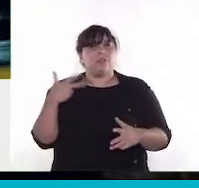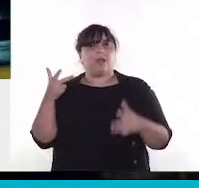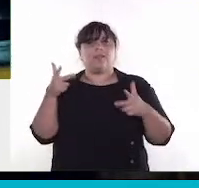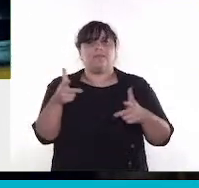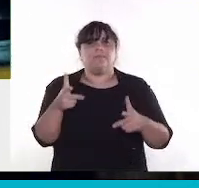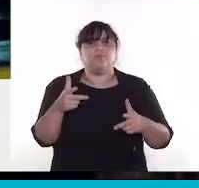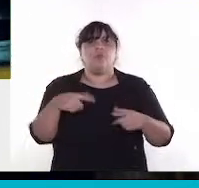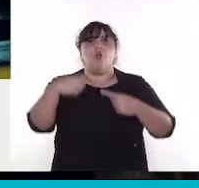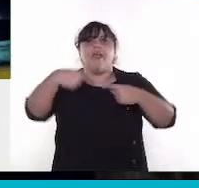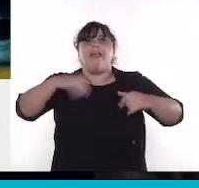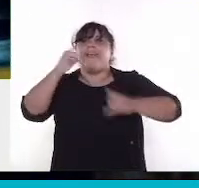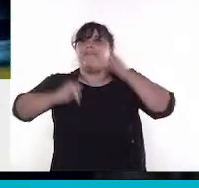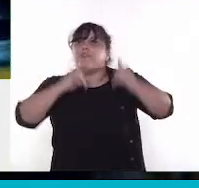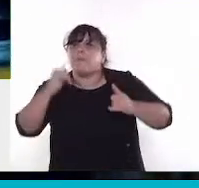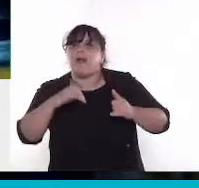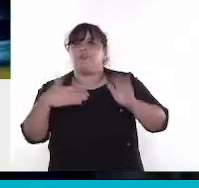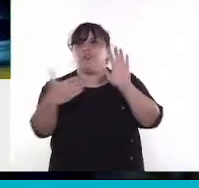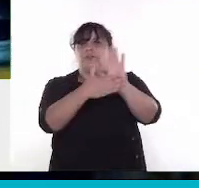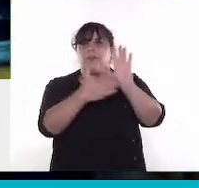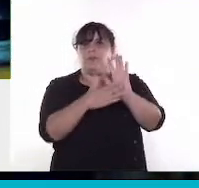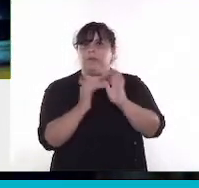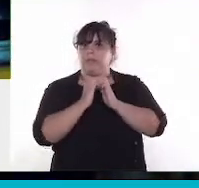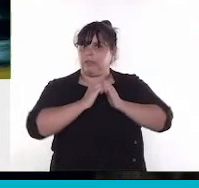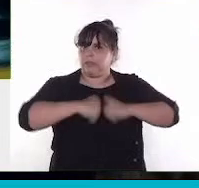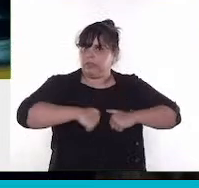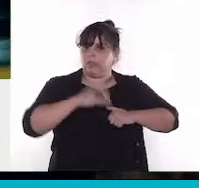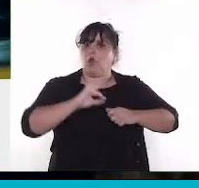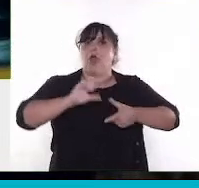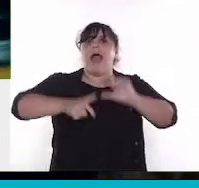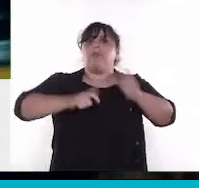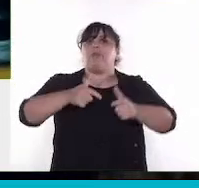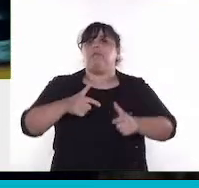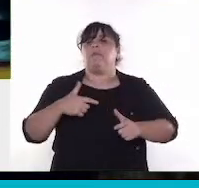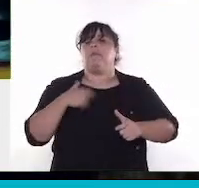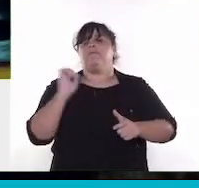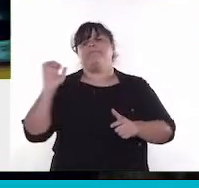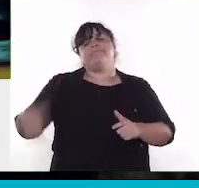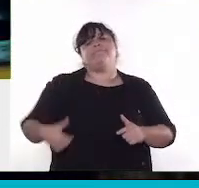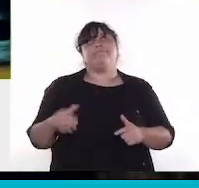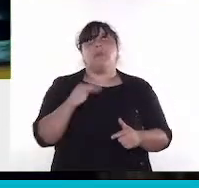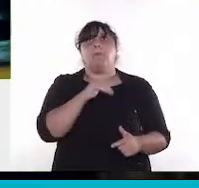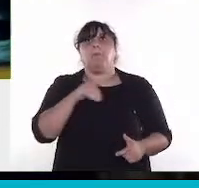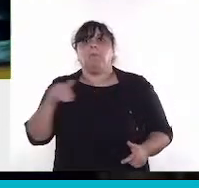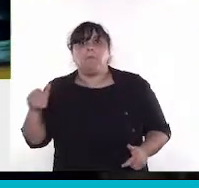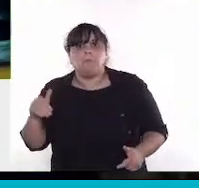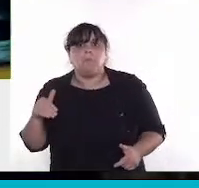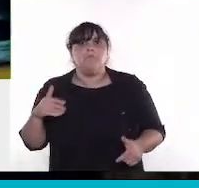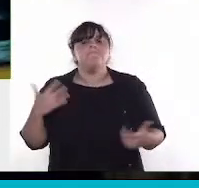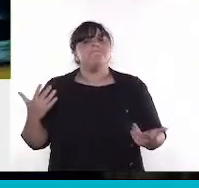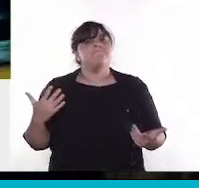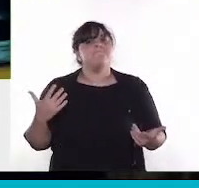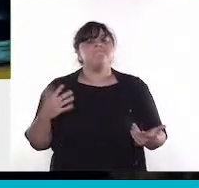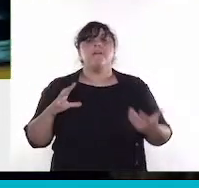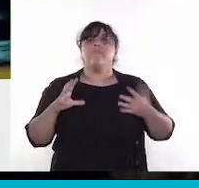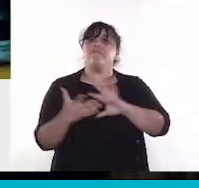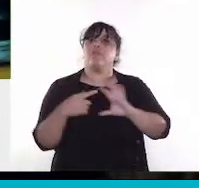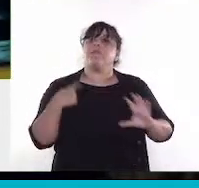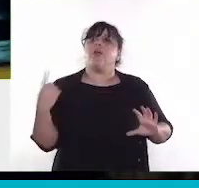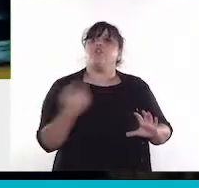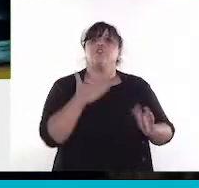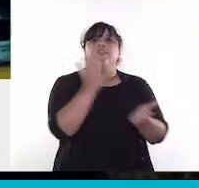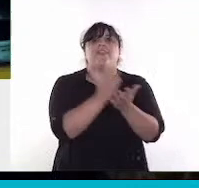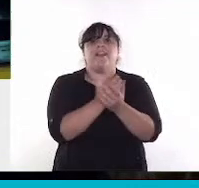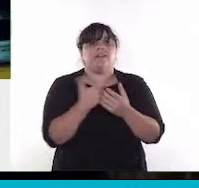de información o la falta de su actualización permanente nos impide de alguna manera garantizar el acceso a los derechos de la gente que